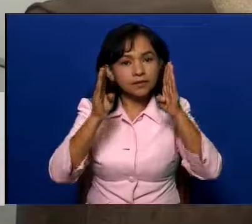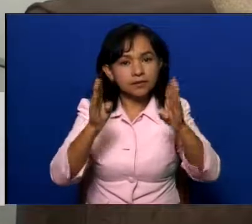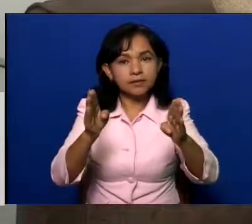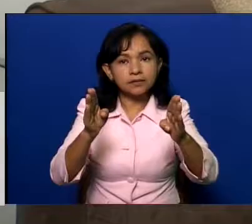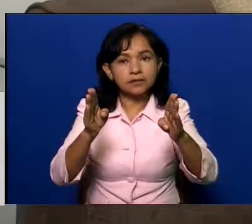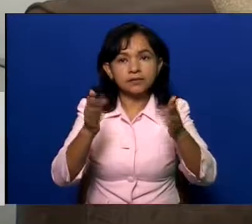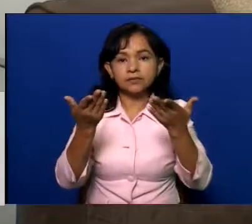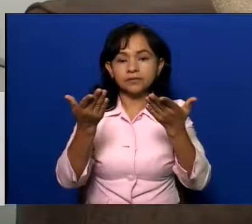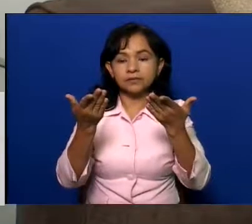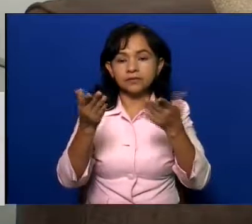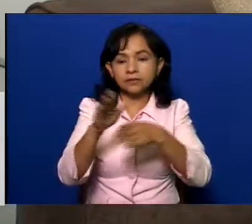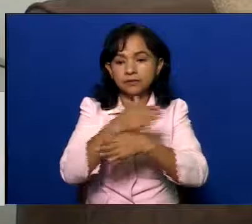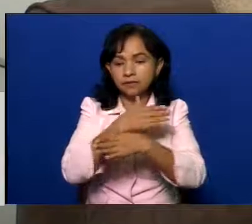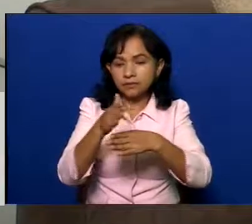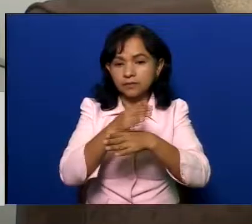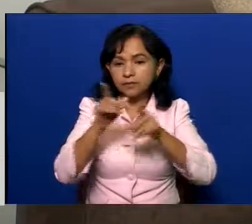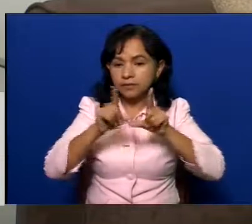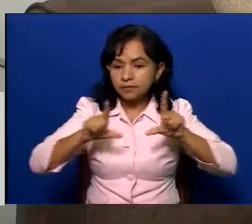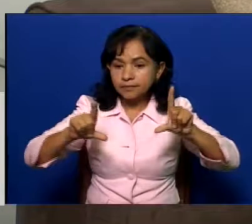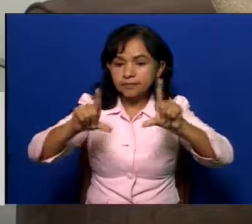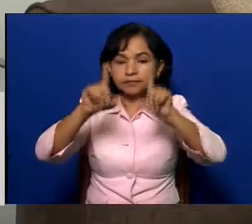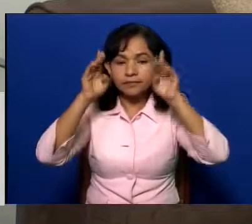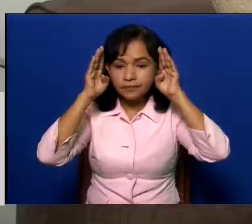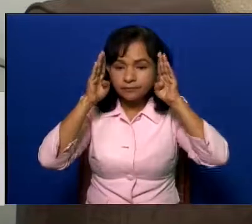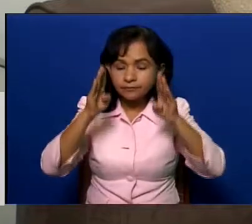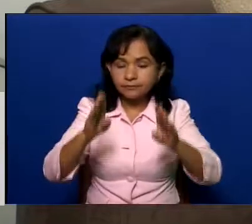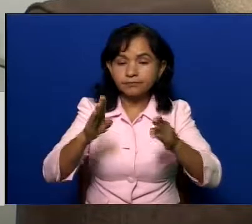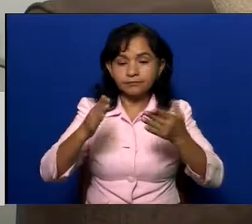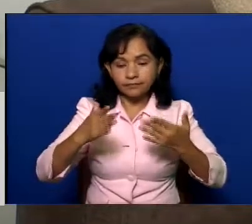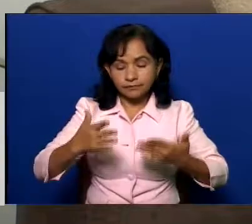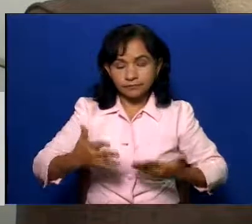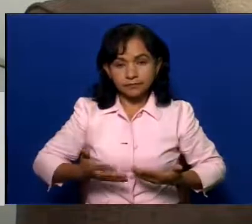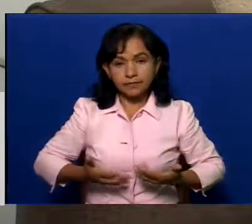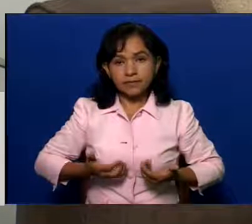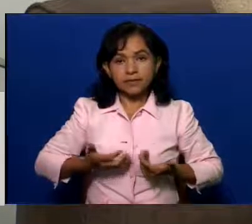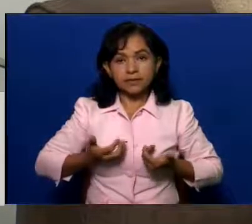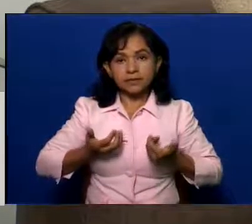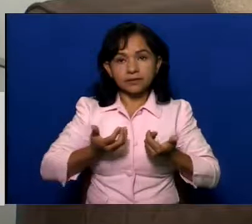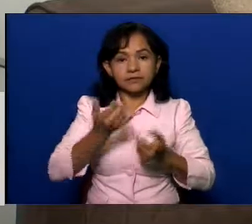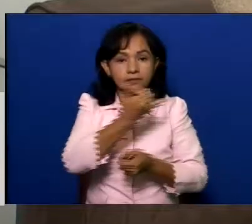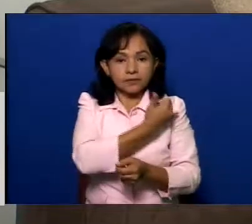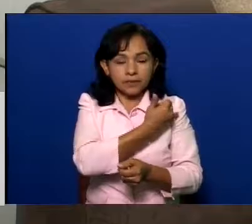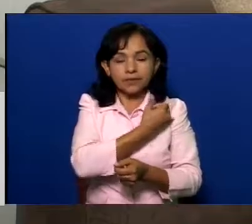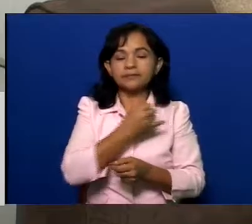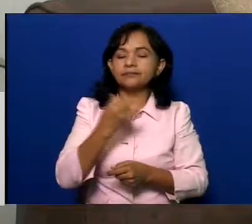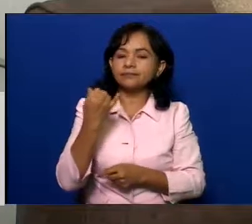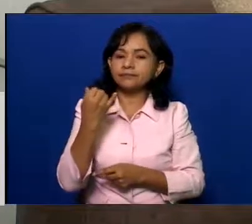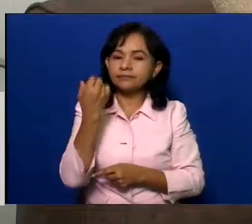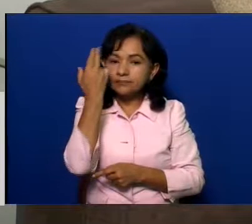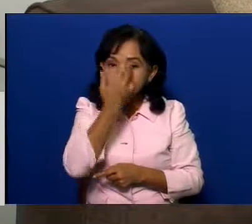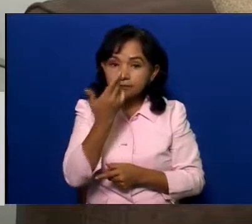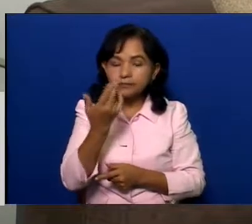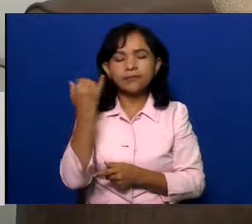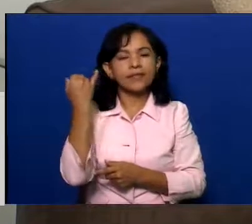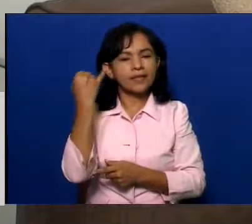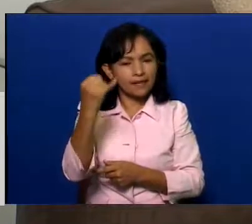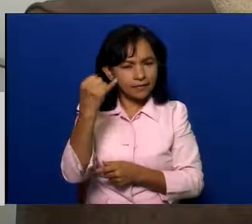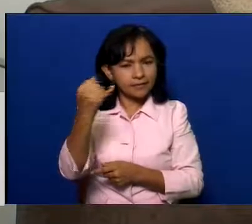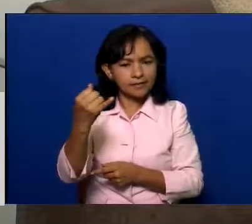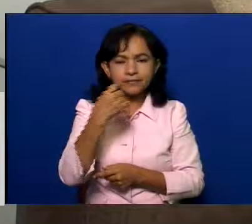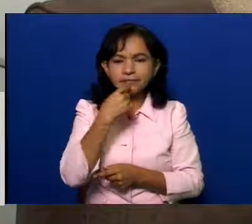acciones está haciendo el gobierno a través de nuestro sistema de salud para contrarrestar esta enfermedad en los diferentes hospitales